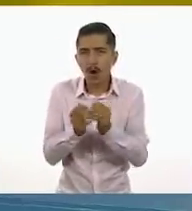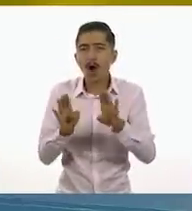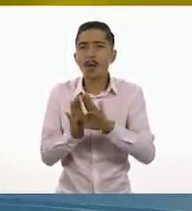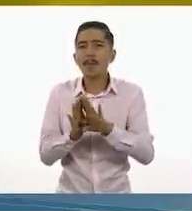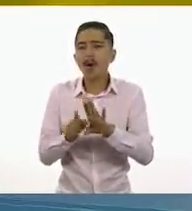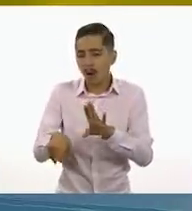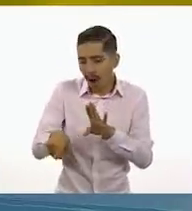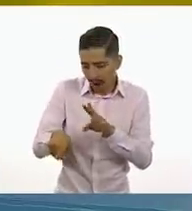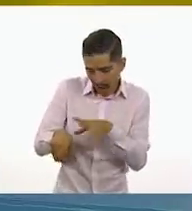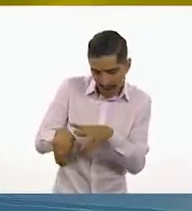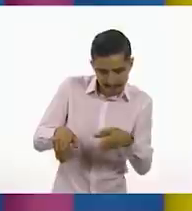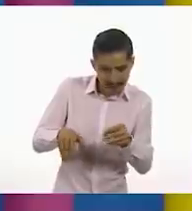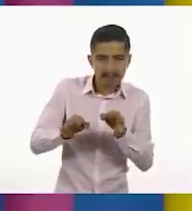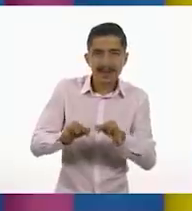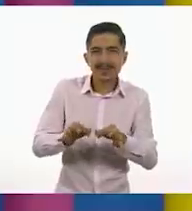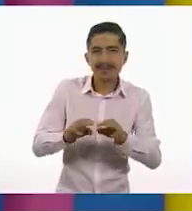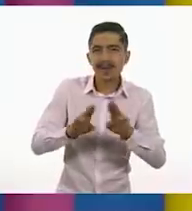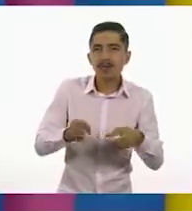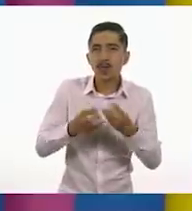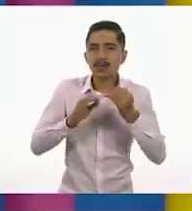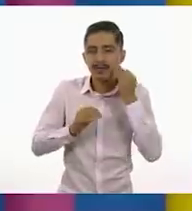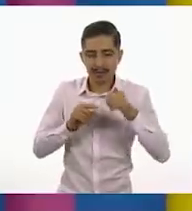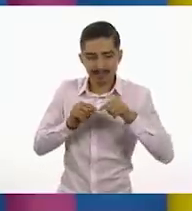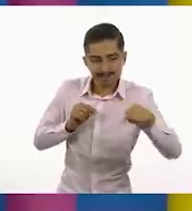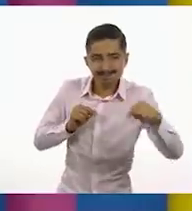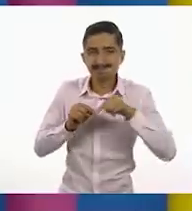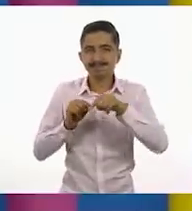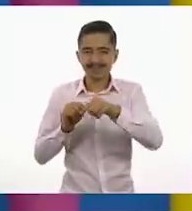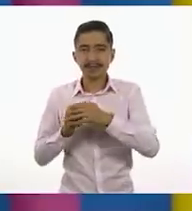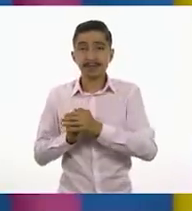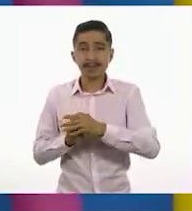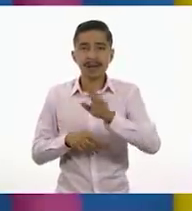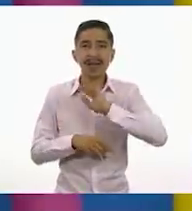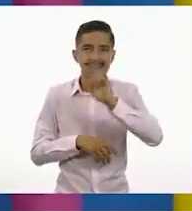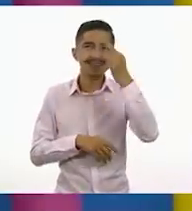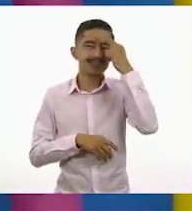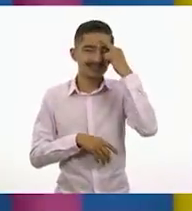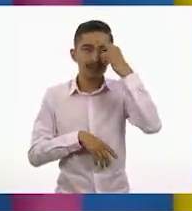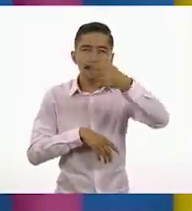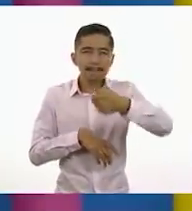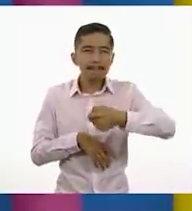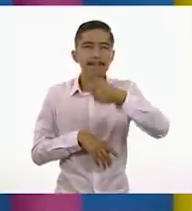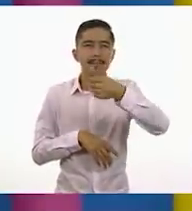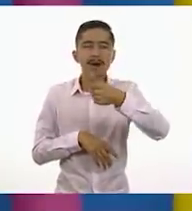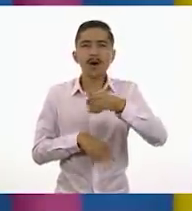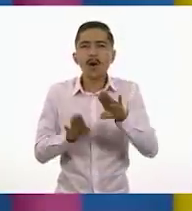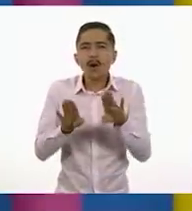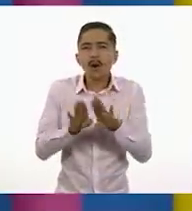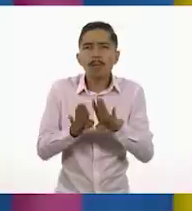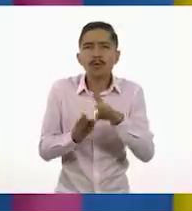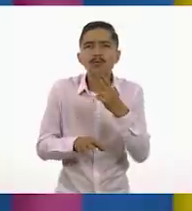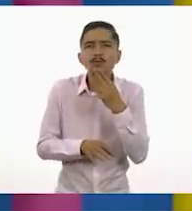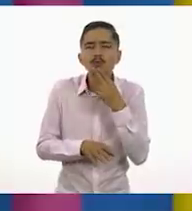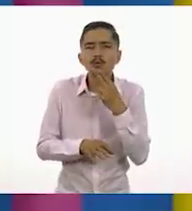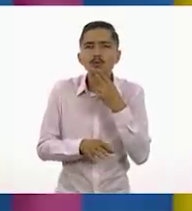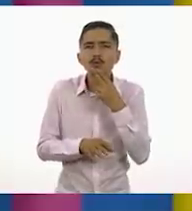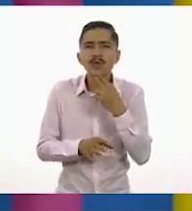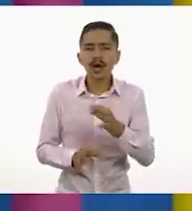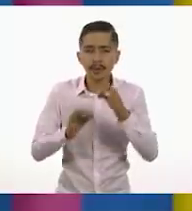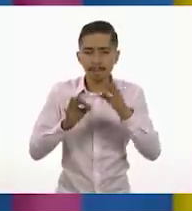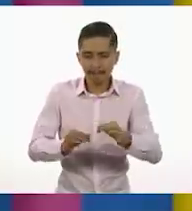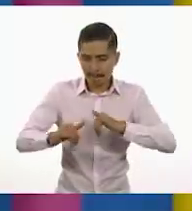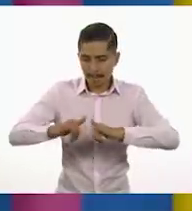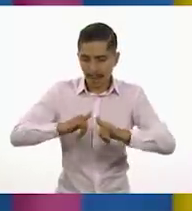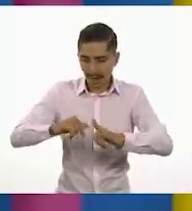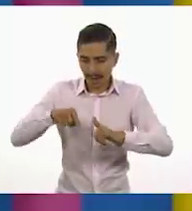referencia. Así es. Me acuerdo perfectamente que lo primero que vimos fue cómo usar la propia escala gráfica como un patrón